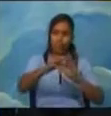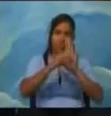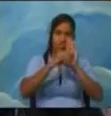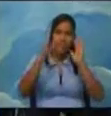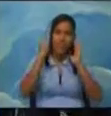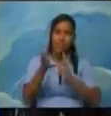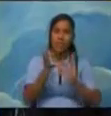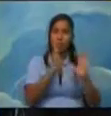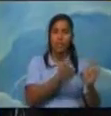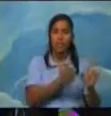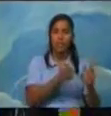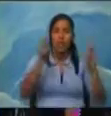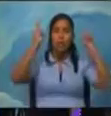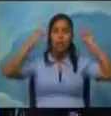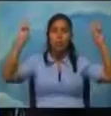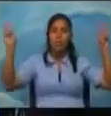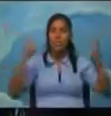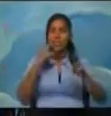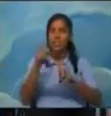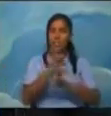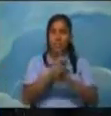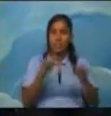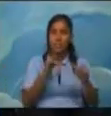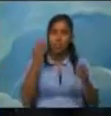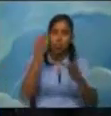establecidas. Moisés le dice,